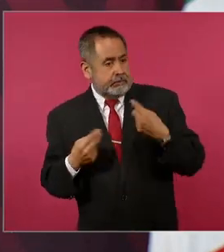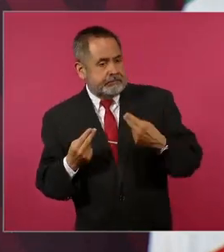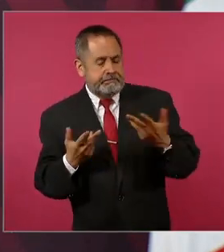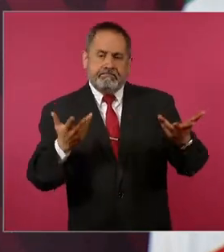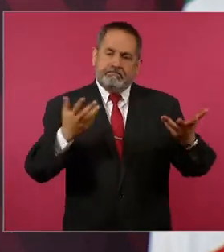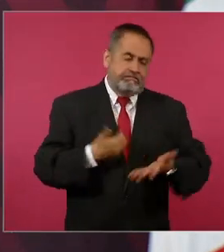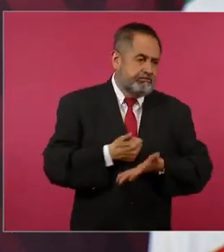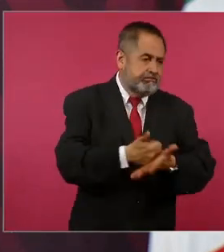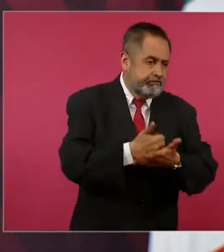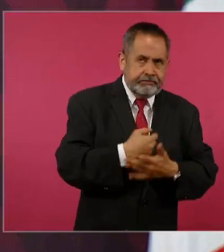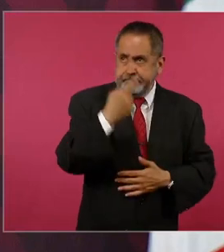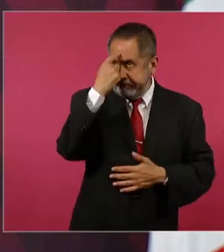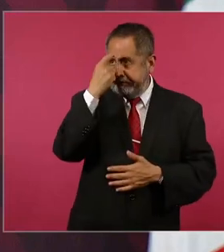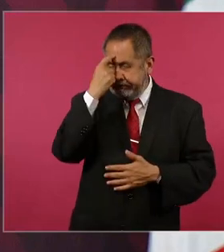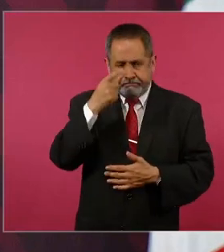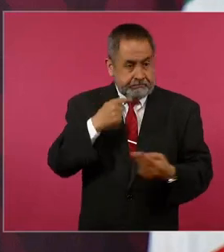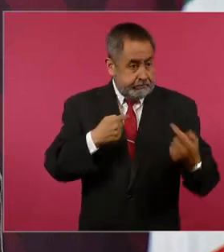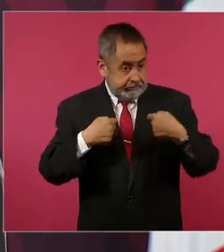quienes tienen ese afán